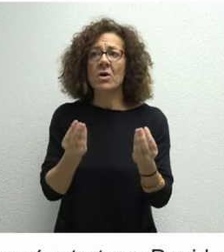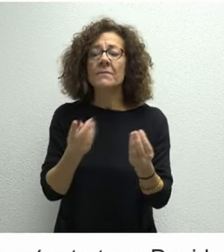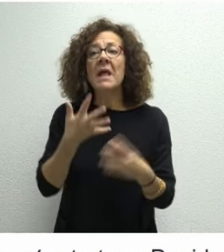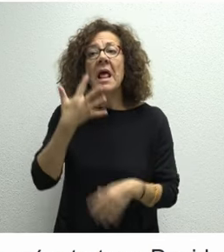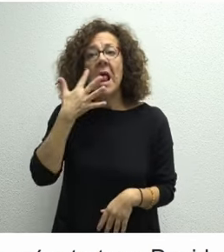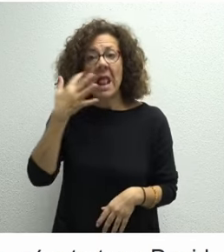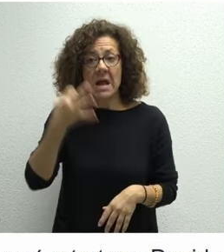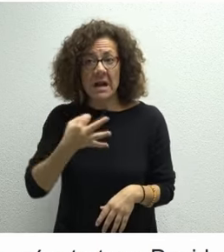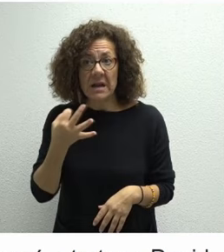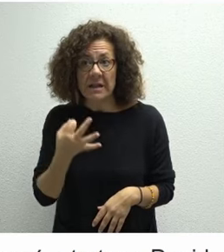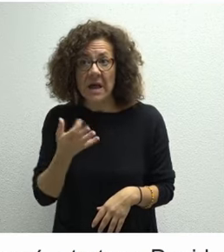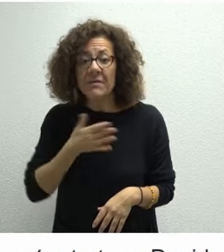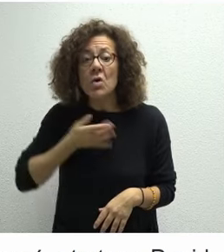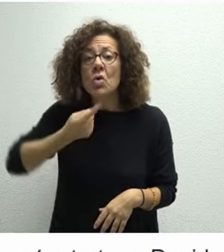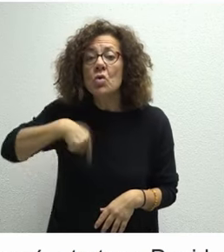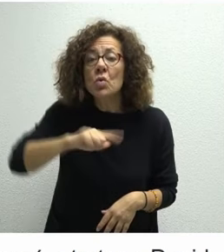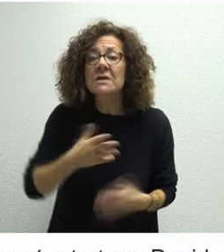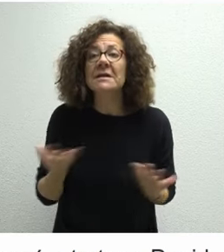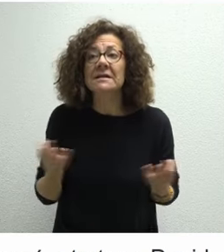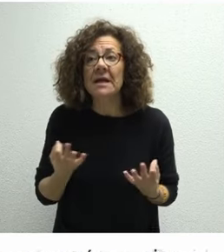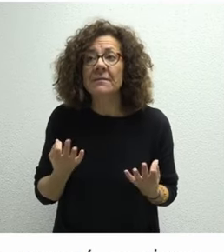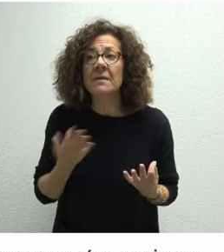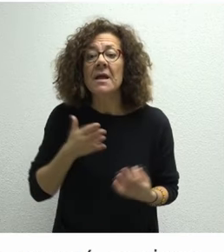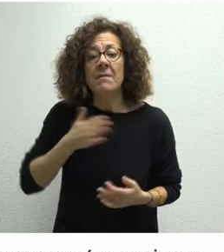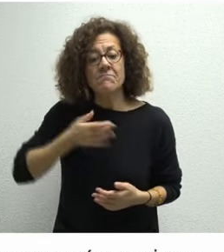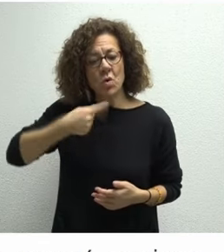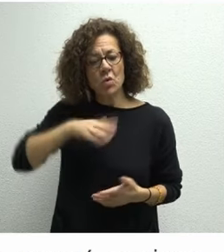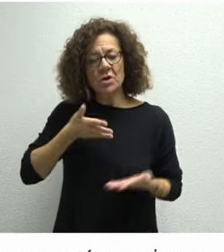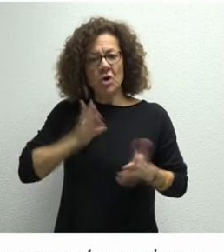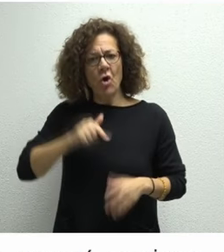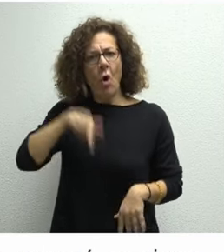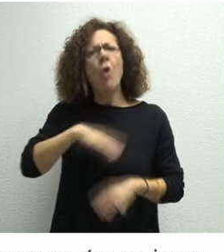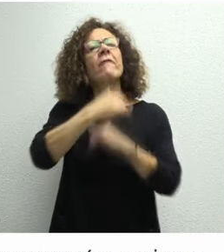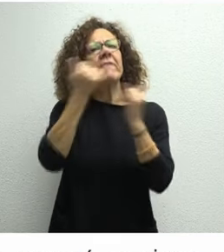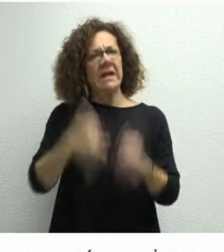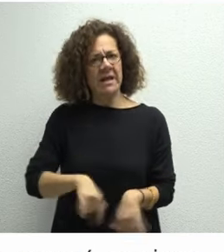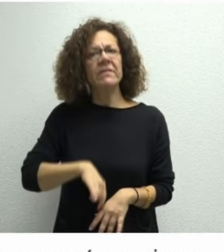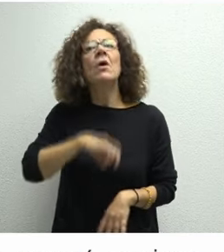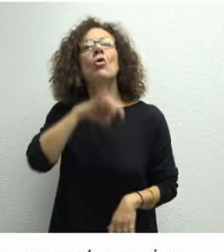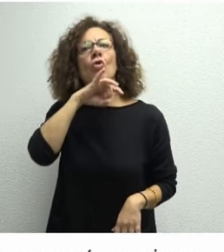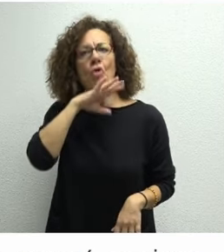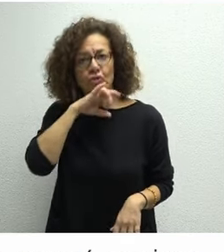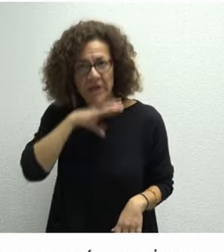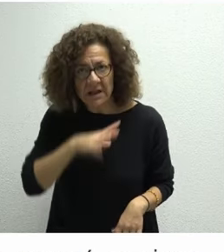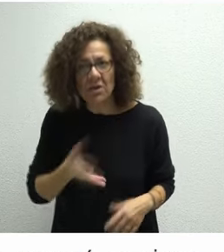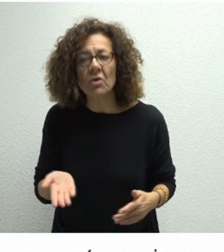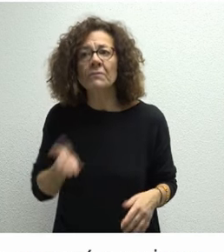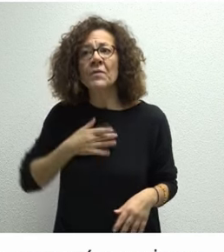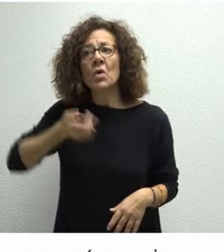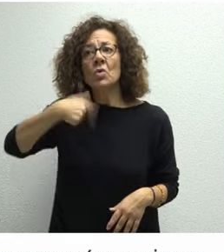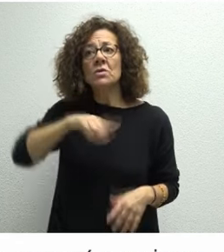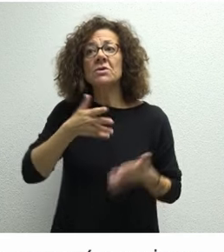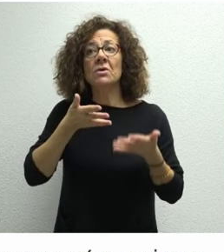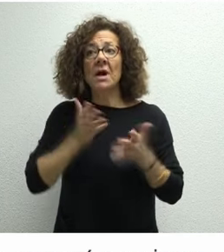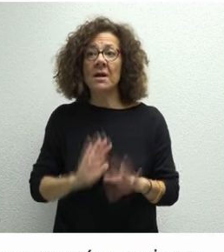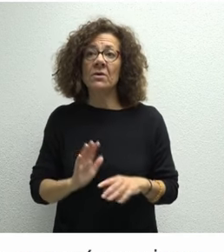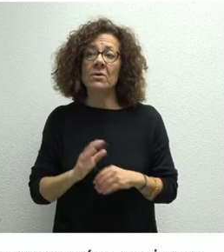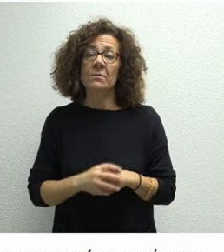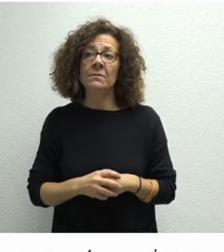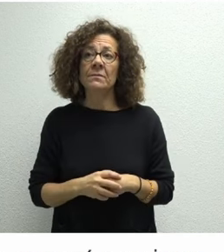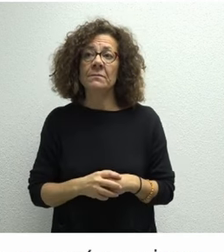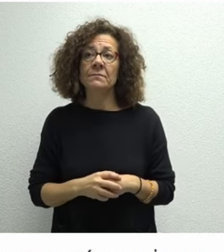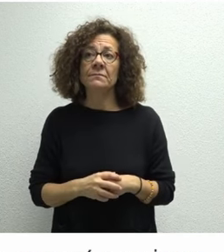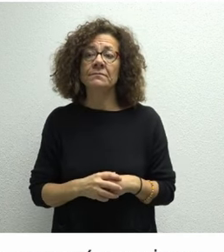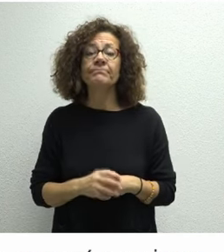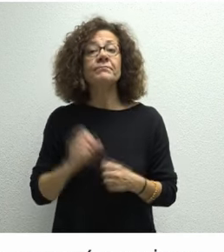realidad nuestra es que nuestro hijo hoy es feliz está contento nuestro hijo